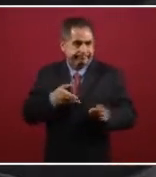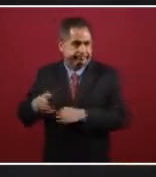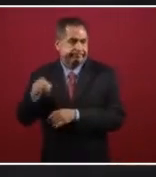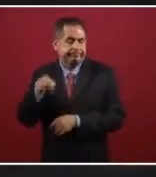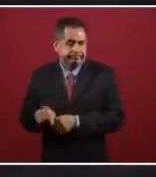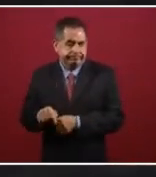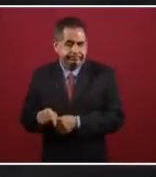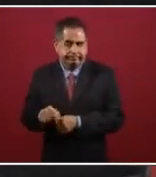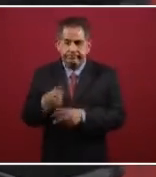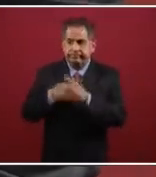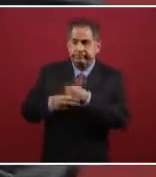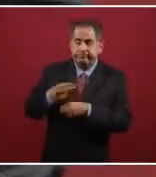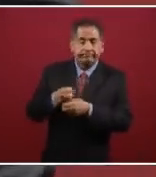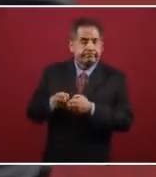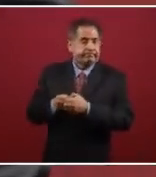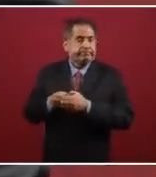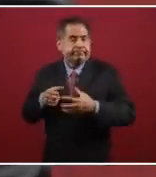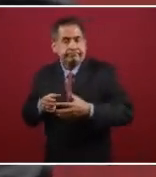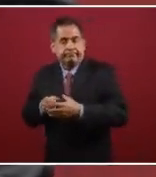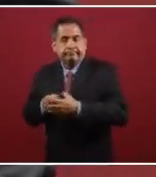el crecimiento poblacional